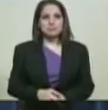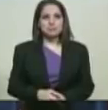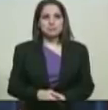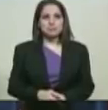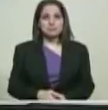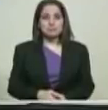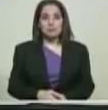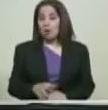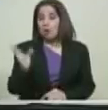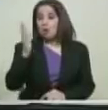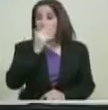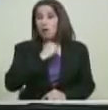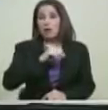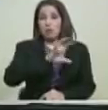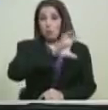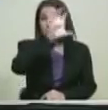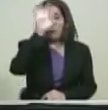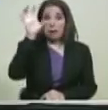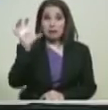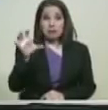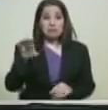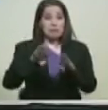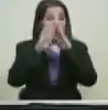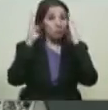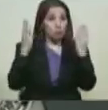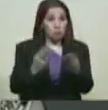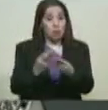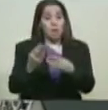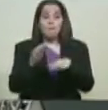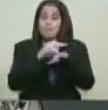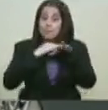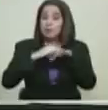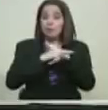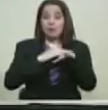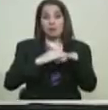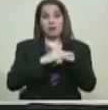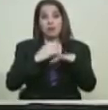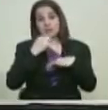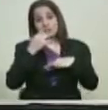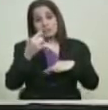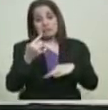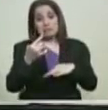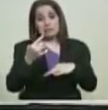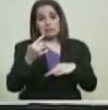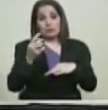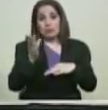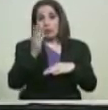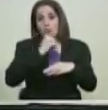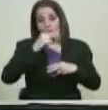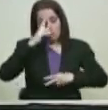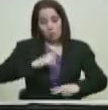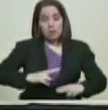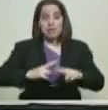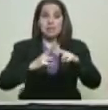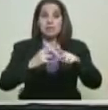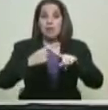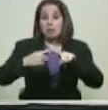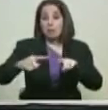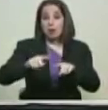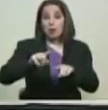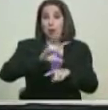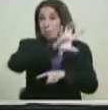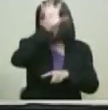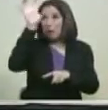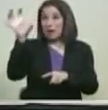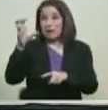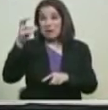No hay un país del mundo, me perdonan si suena... a poco modesto. No hay un país del mundo que tenga